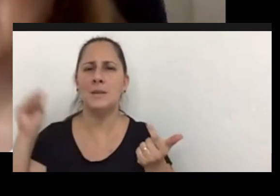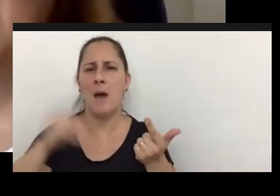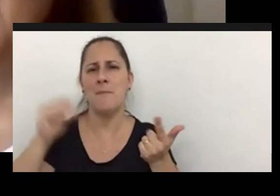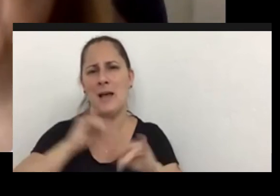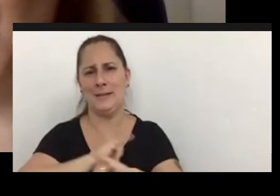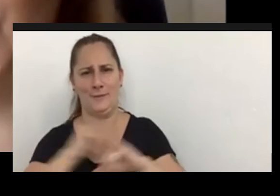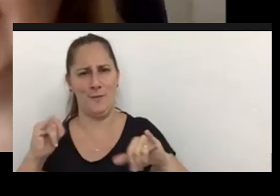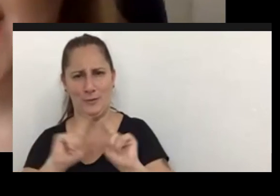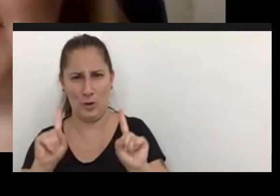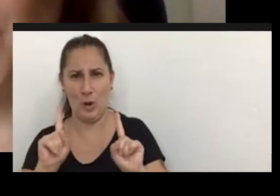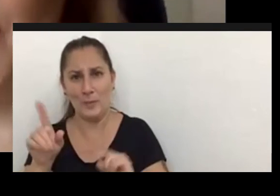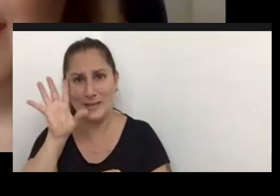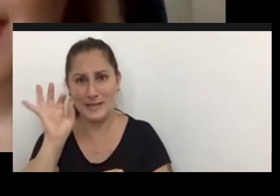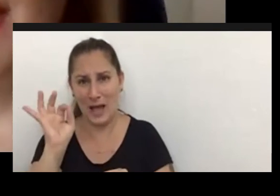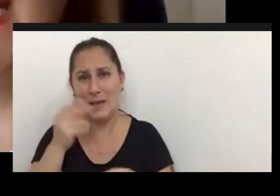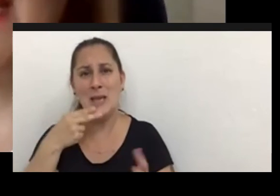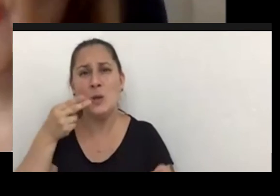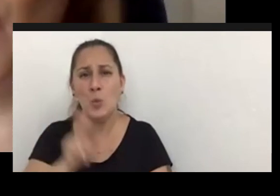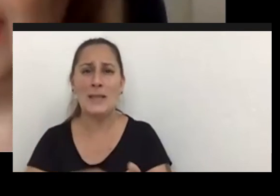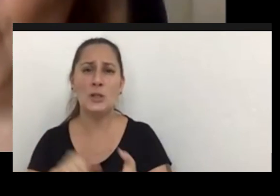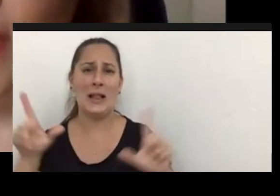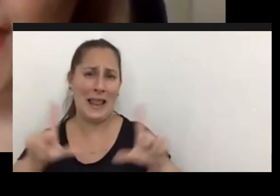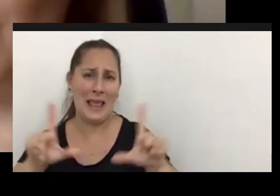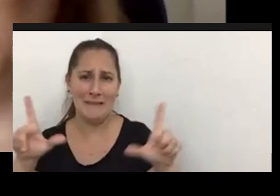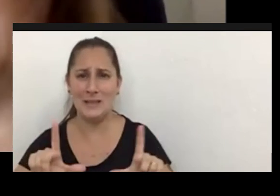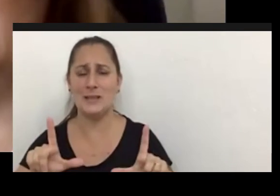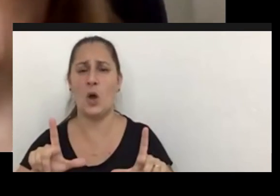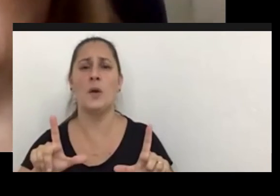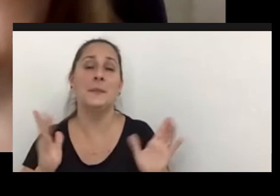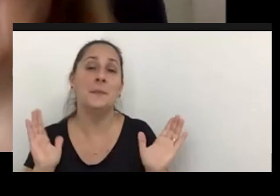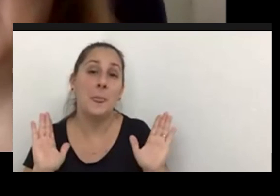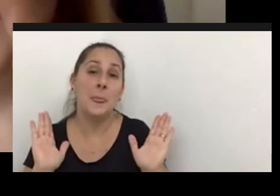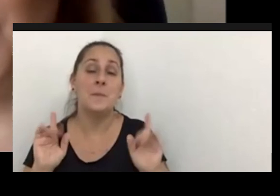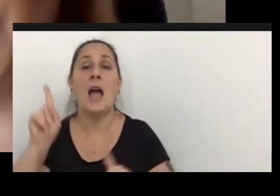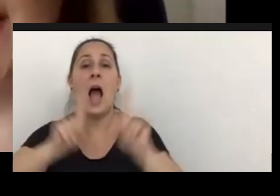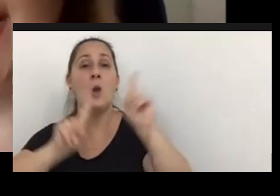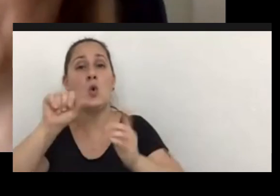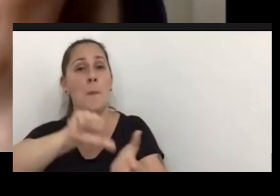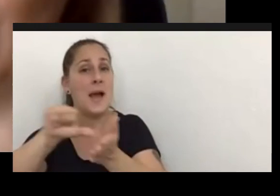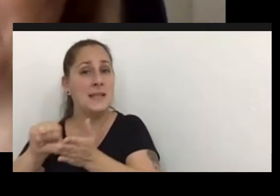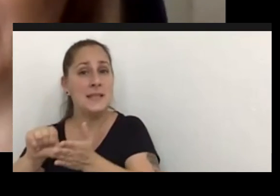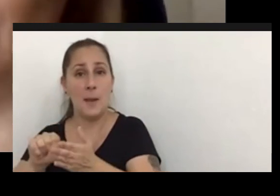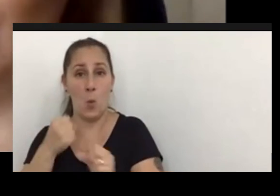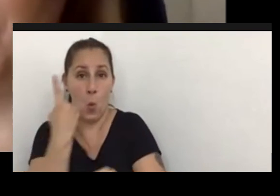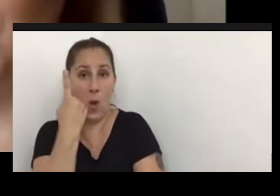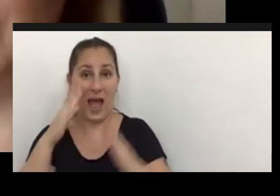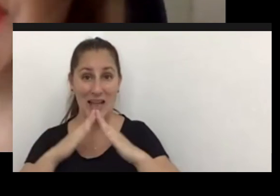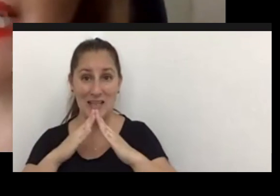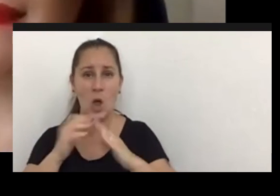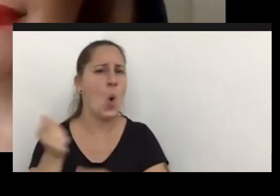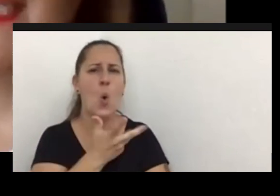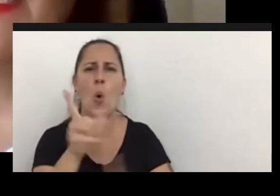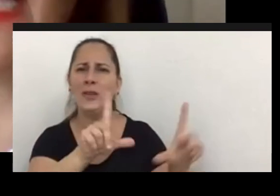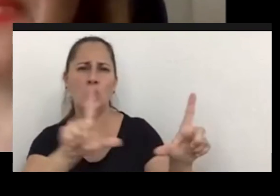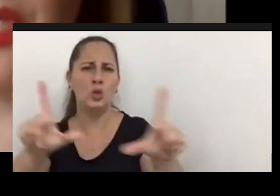hay impuesto al televisor, que de acuerdo en algunos países a la cantidad de televisores que tengan por hogar, pagan un impuesto